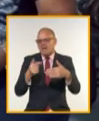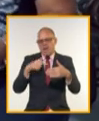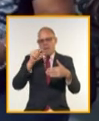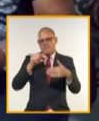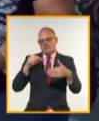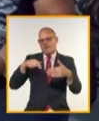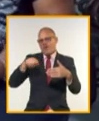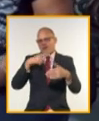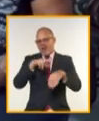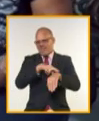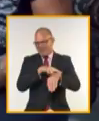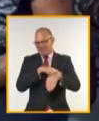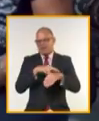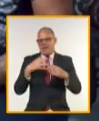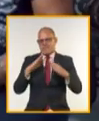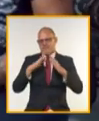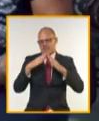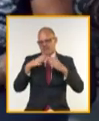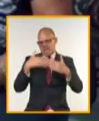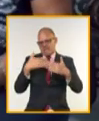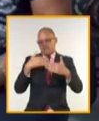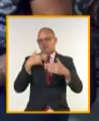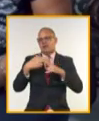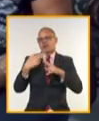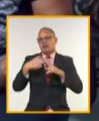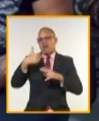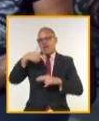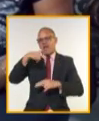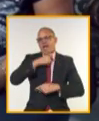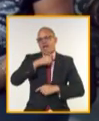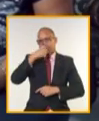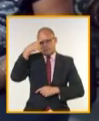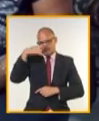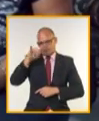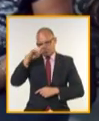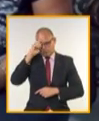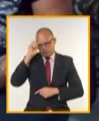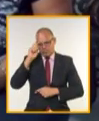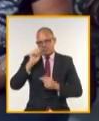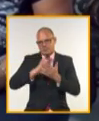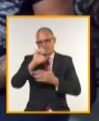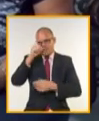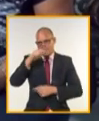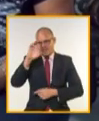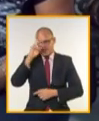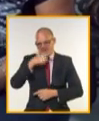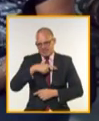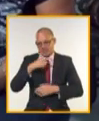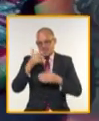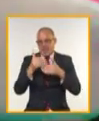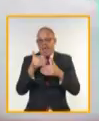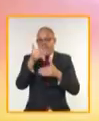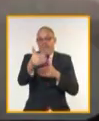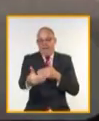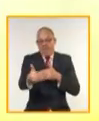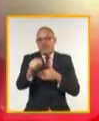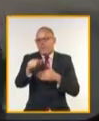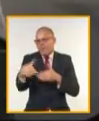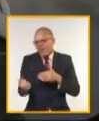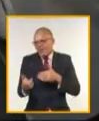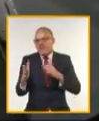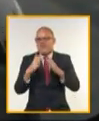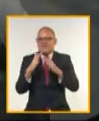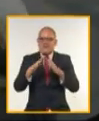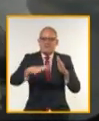hacer un análisis histórico, el similar que tuvo el chino fue justamente al negro esclavo. Pero